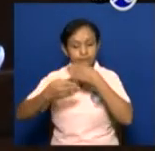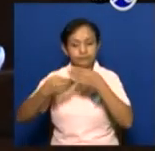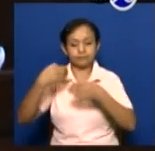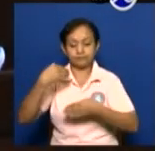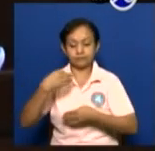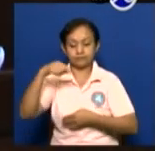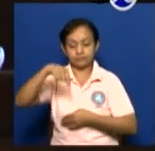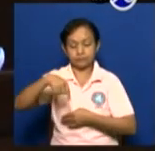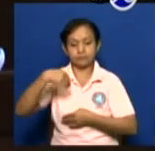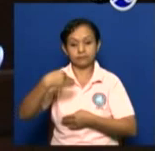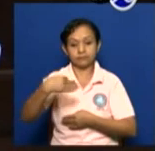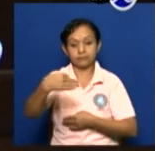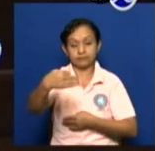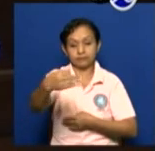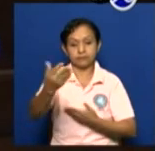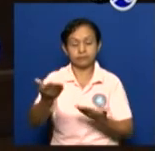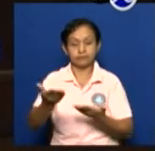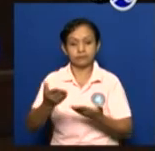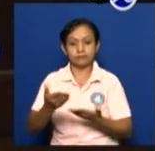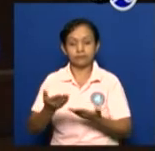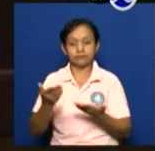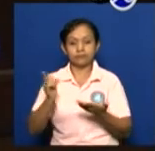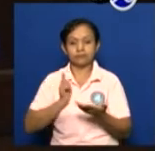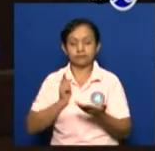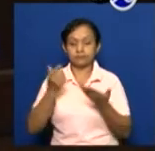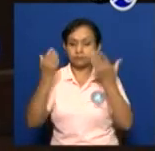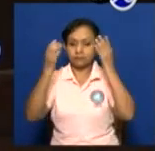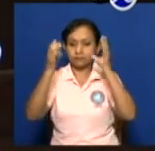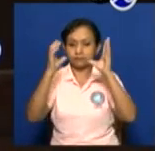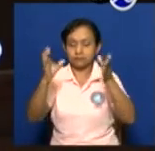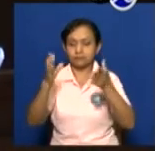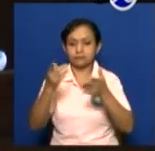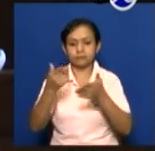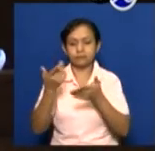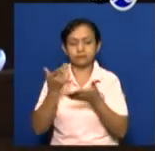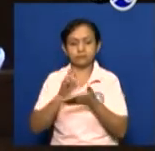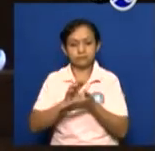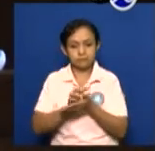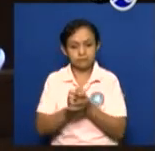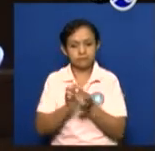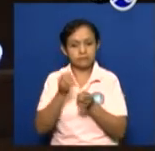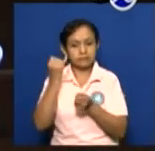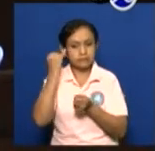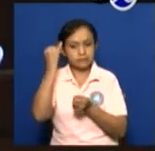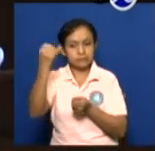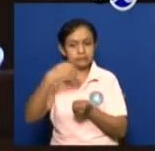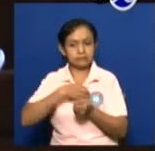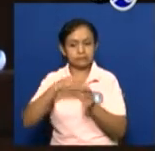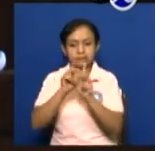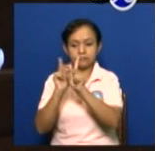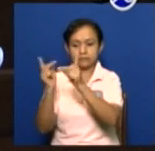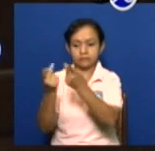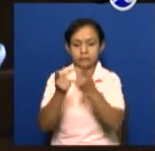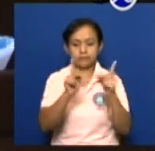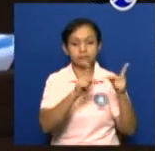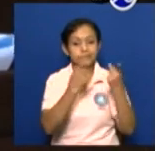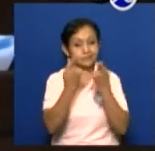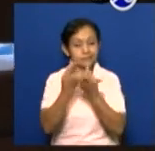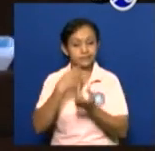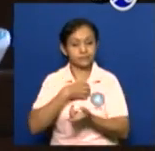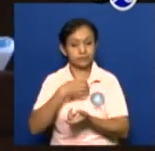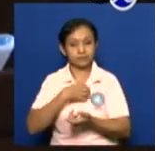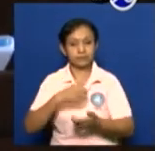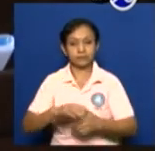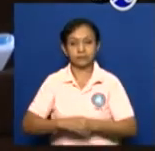presentes sucesivos es la materia con que se amasa la identidad de los pueblos. Y desde